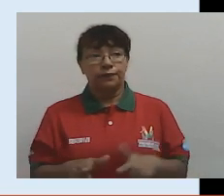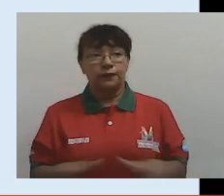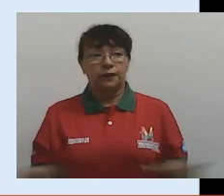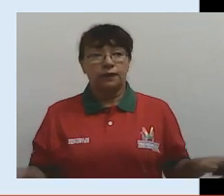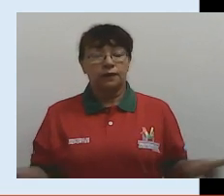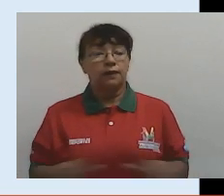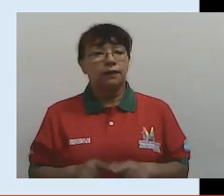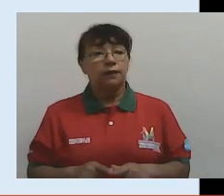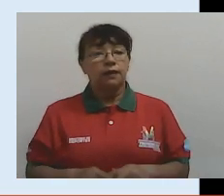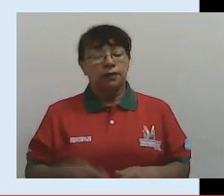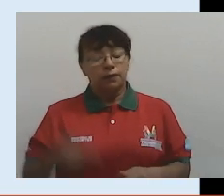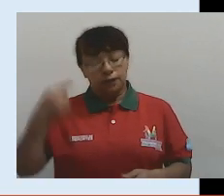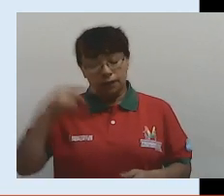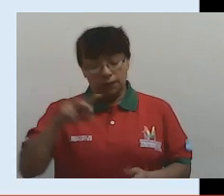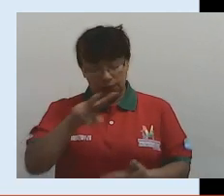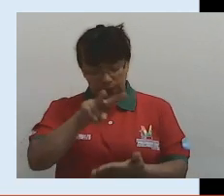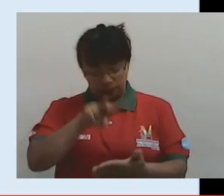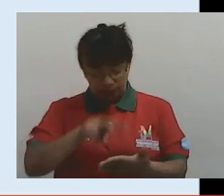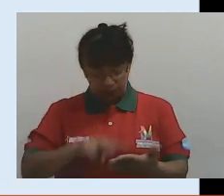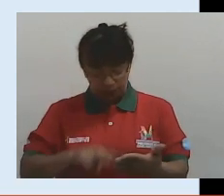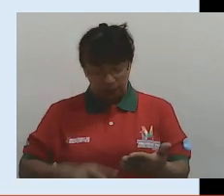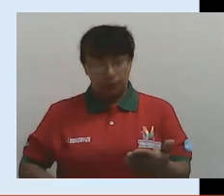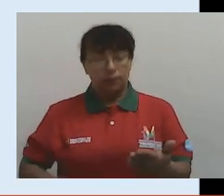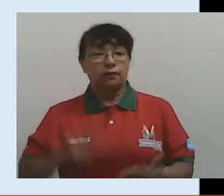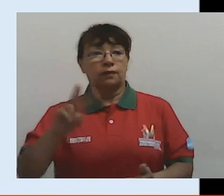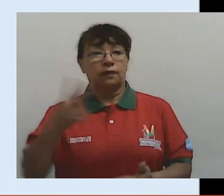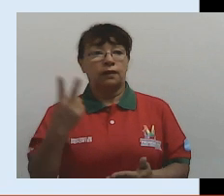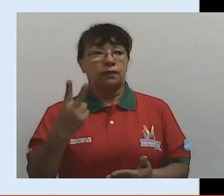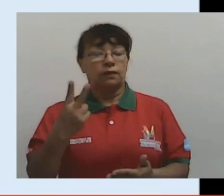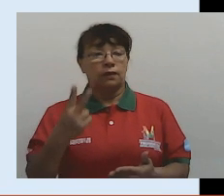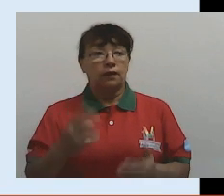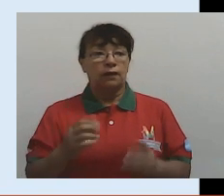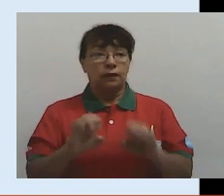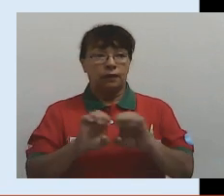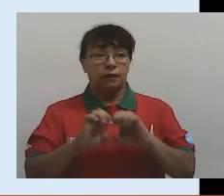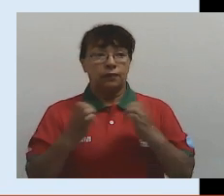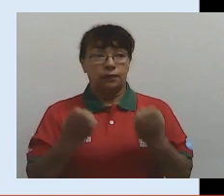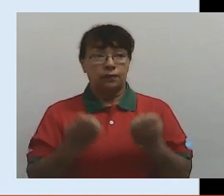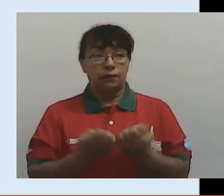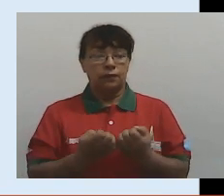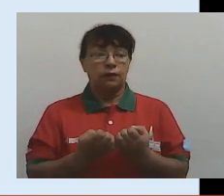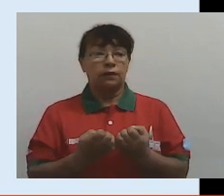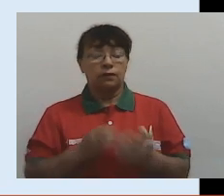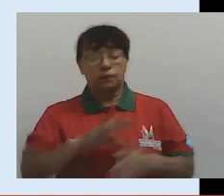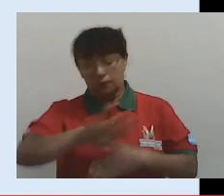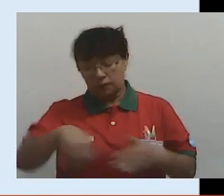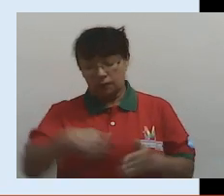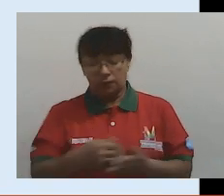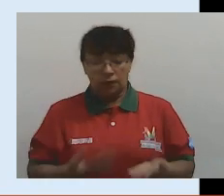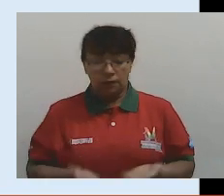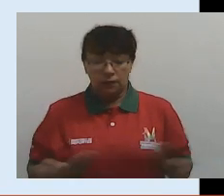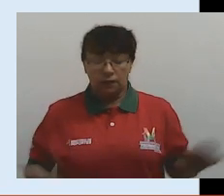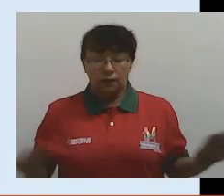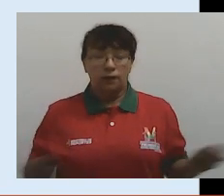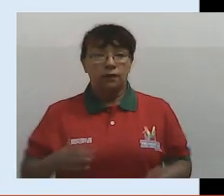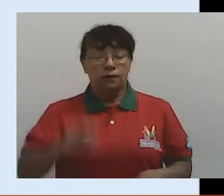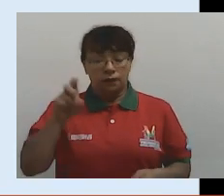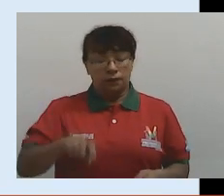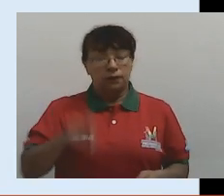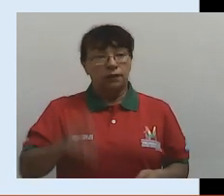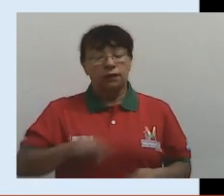que revisar fundamentalmente 2 aspectos. Equipamiento, que es todo el material que voy a necesitar en todas